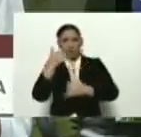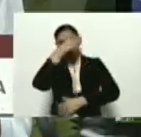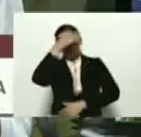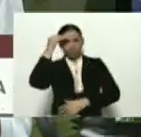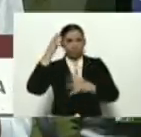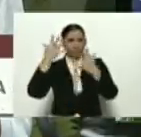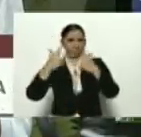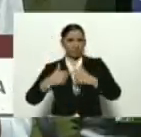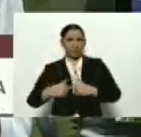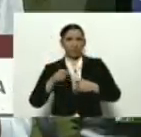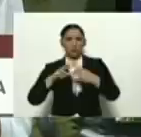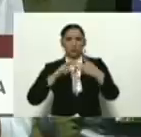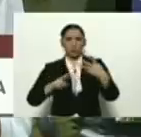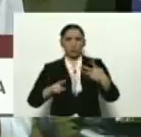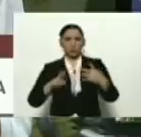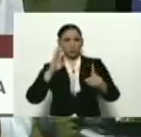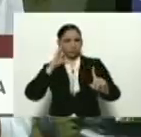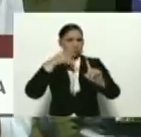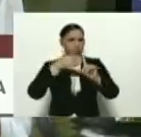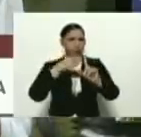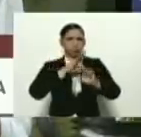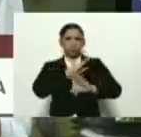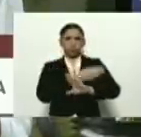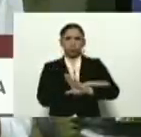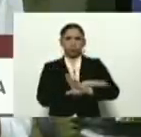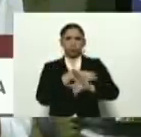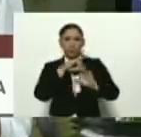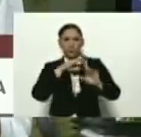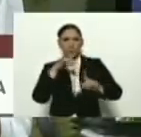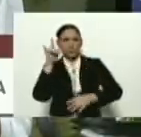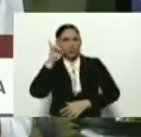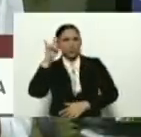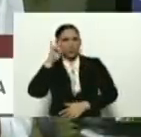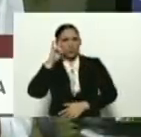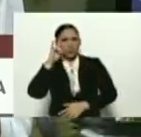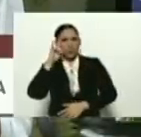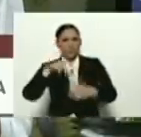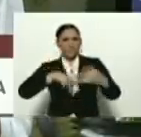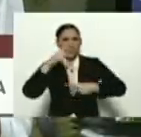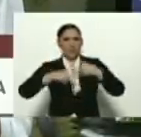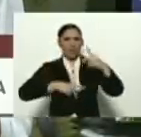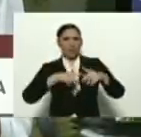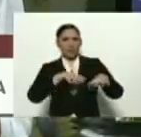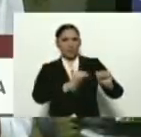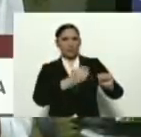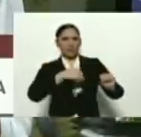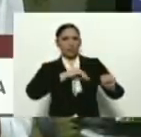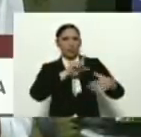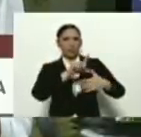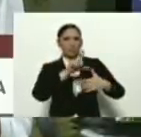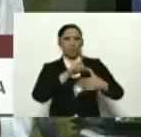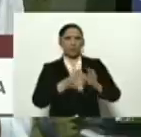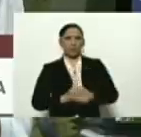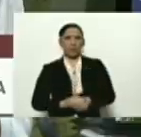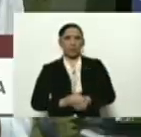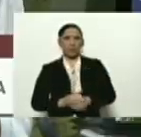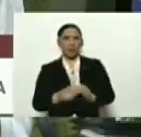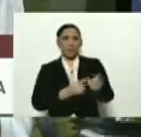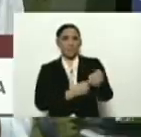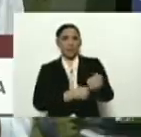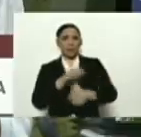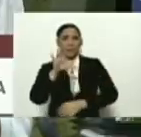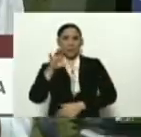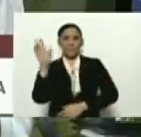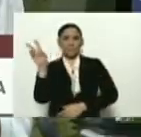recursos y energías a sus maquiavélicos planes de intervenir en nuestra América. La hermana nación